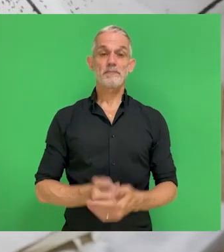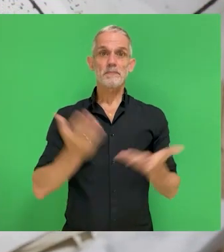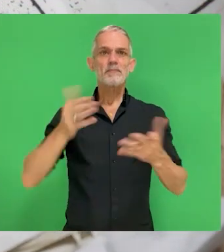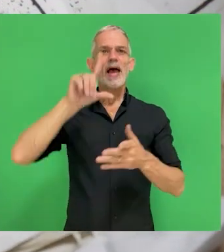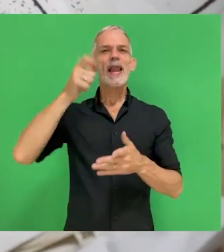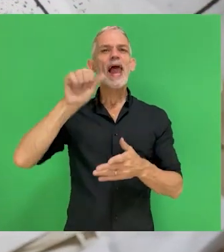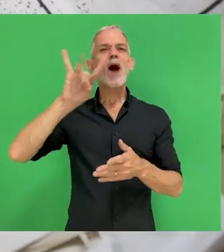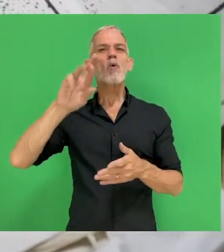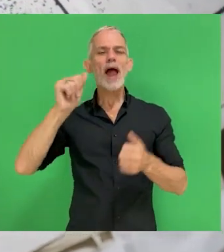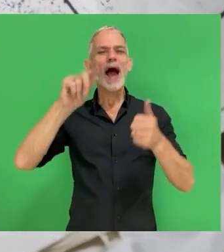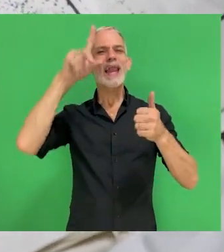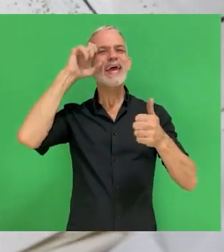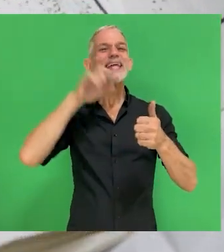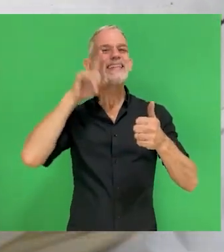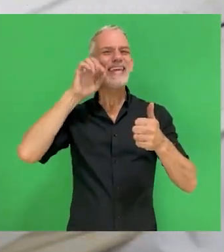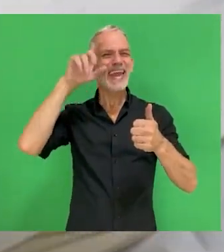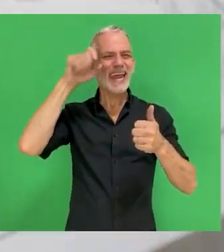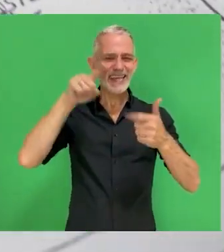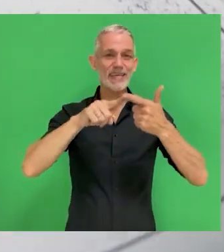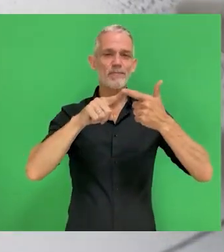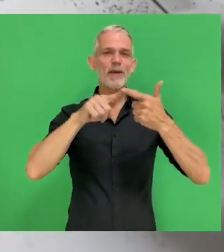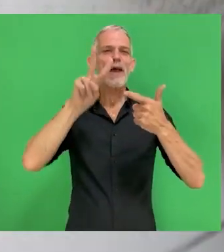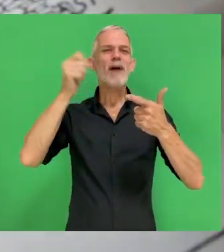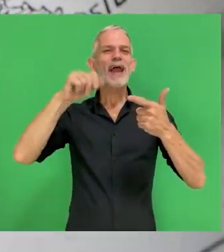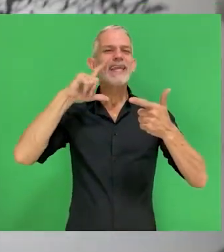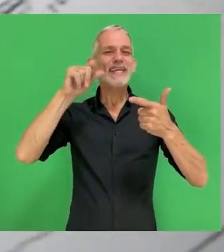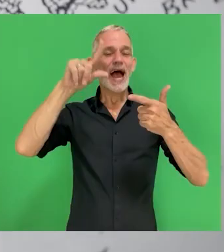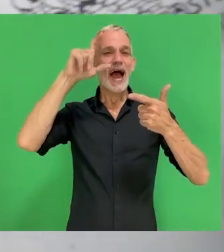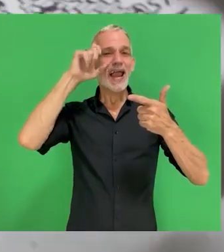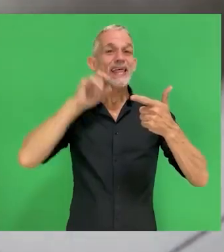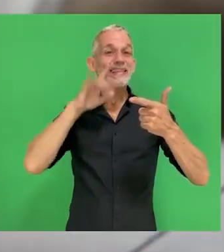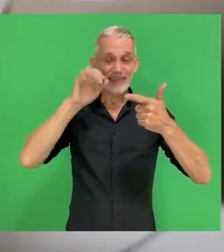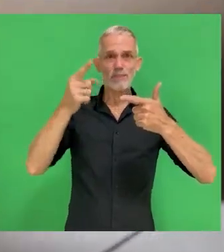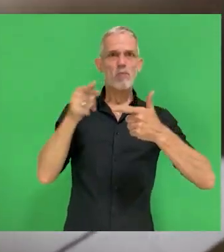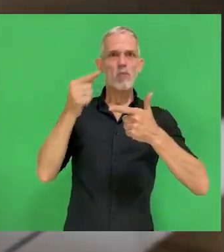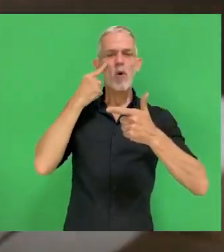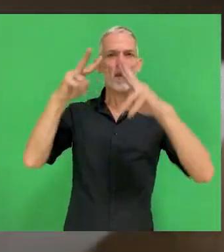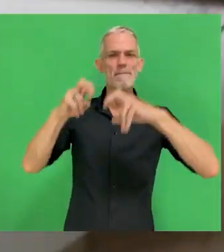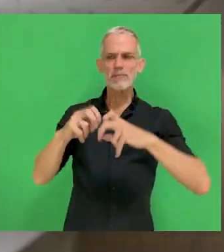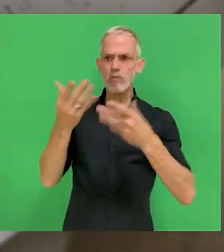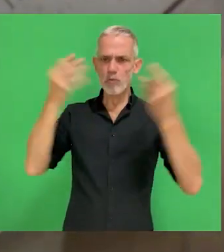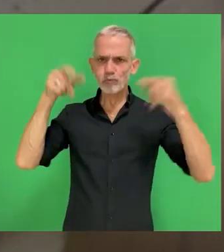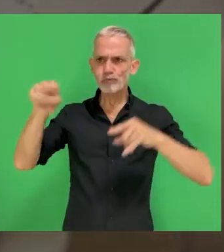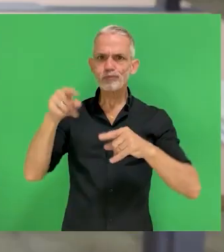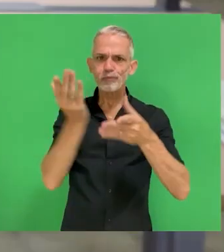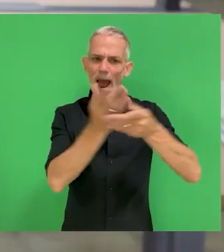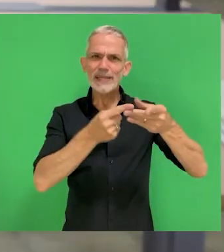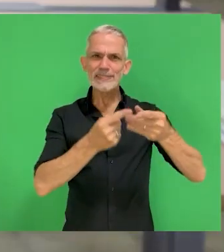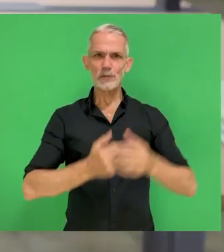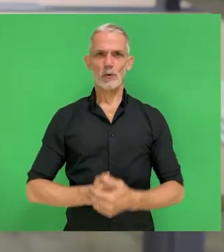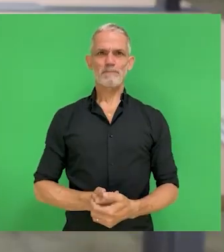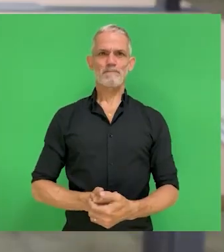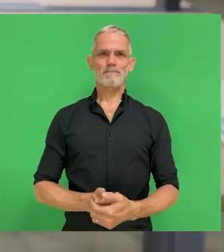Laura Letieri y Vanina Agostini fueron las investigadoras que en primera instancia reconocieron el archivo. Ambas observan